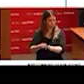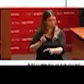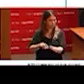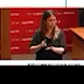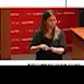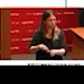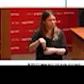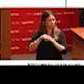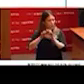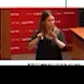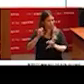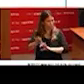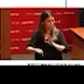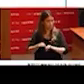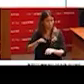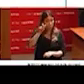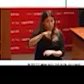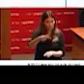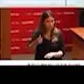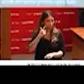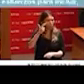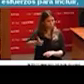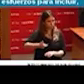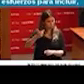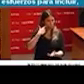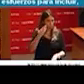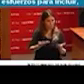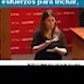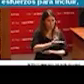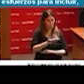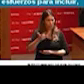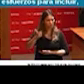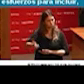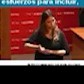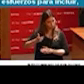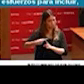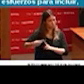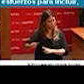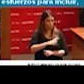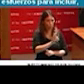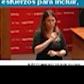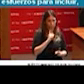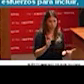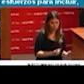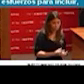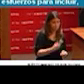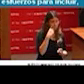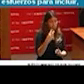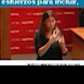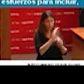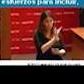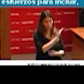las organizaciones y son personas más duraderas dentro de lo que es la carrera profesional estáis viendo que